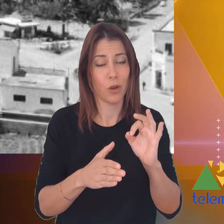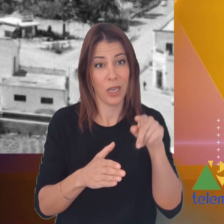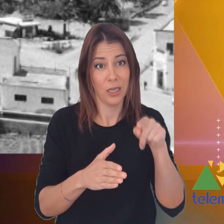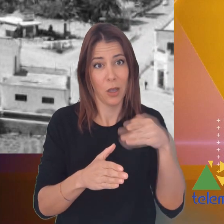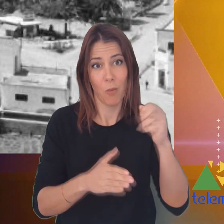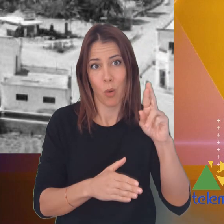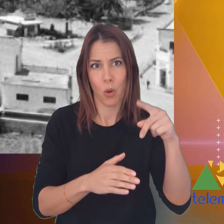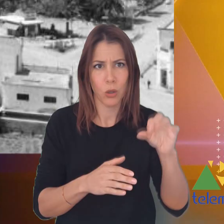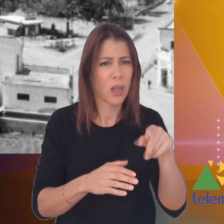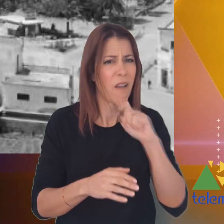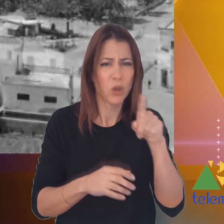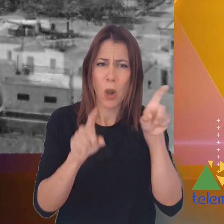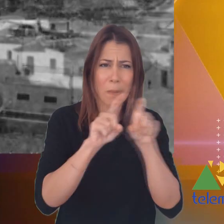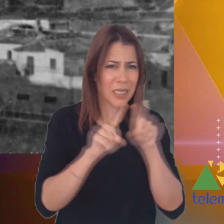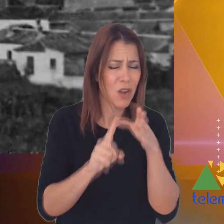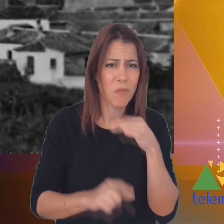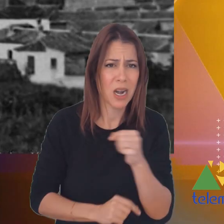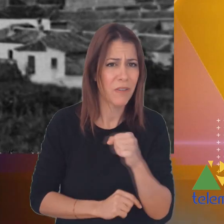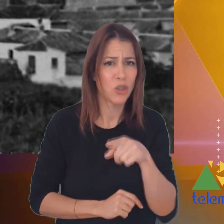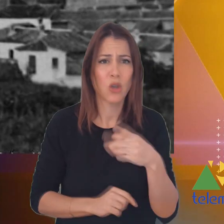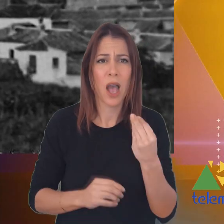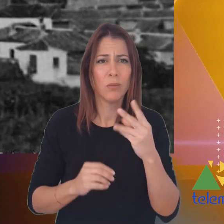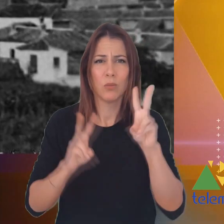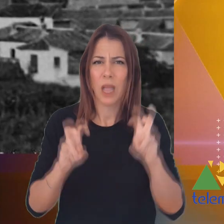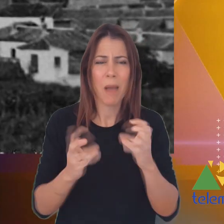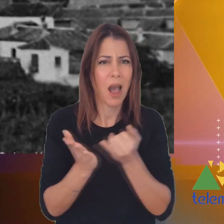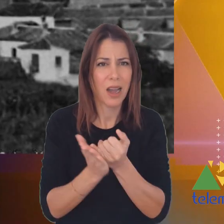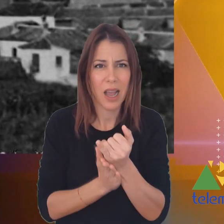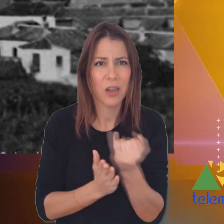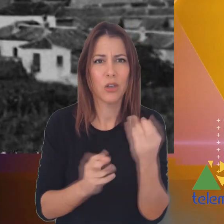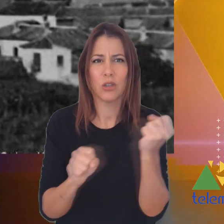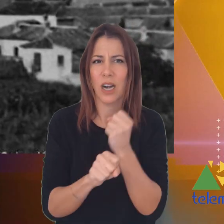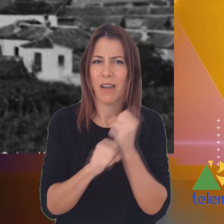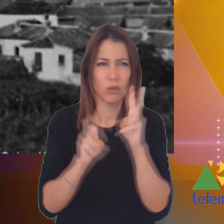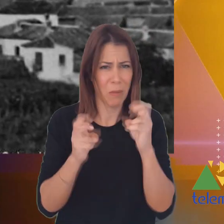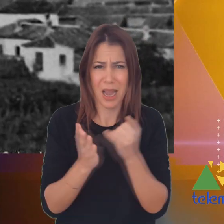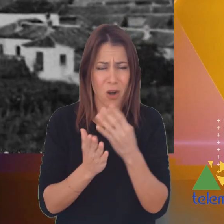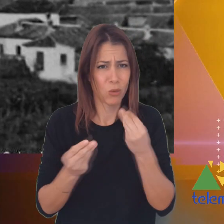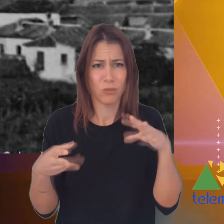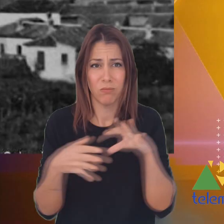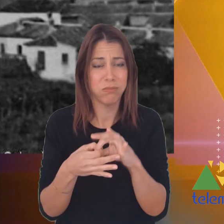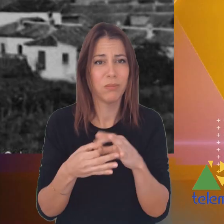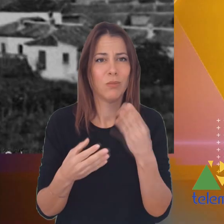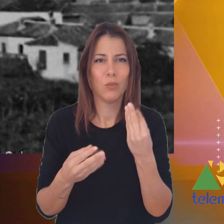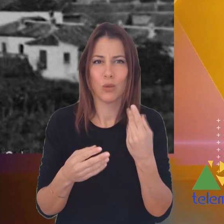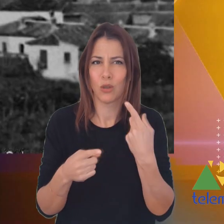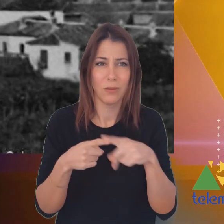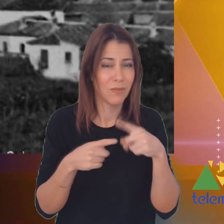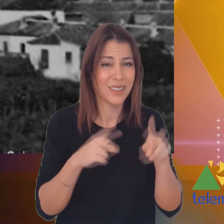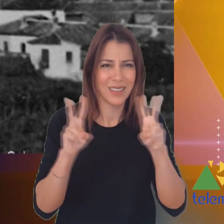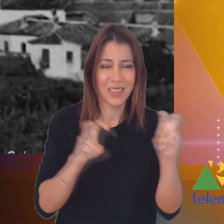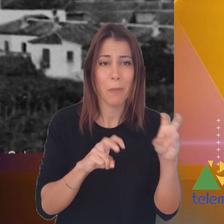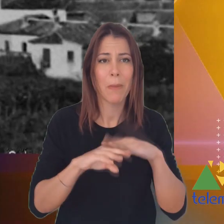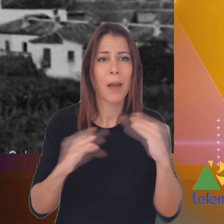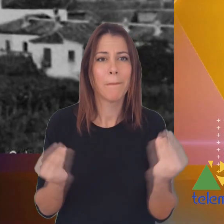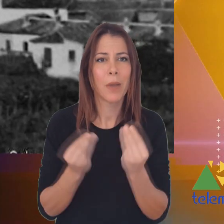de Burgos fue un empresario magnífico, tuvo muchos temas agrarios, trabajó temas agrarios, trabajó pues muchísimos temas dedicados